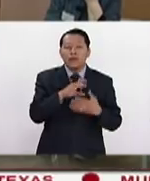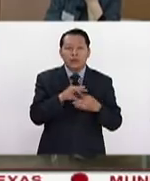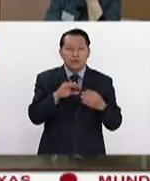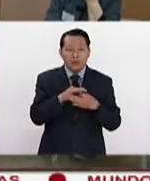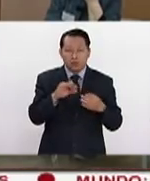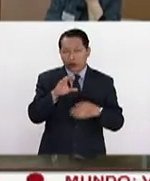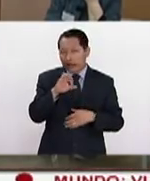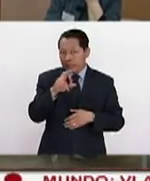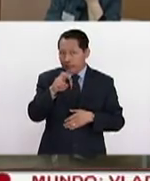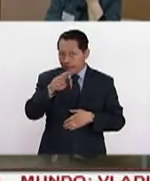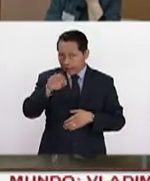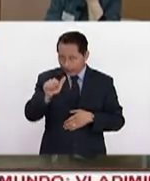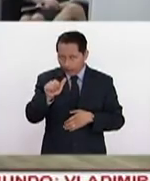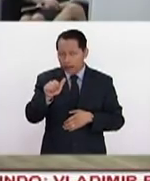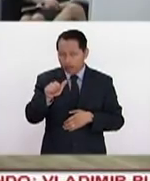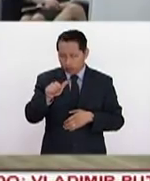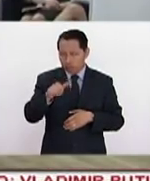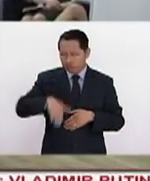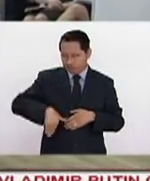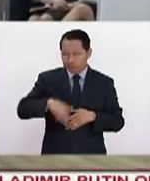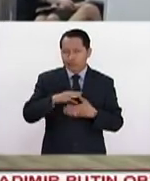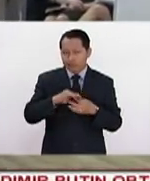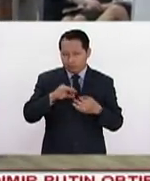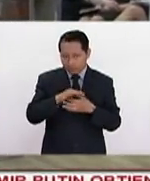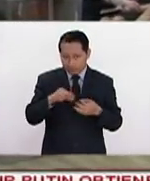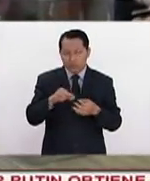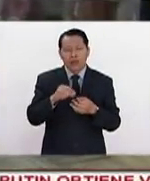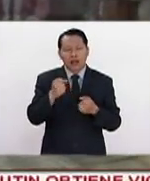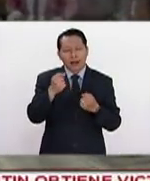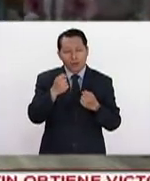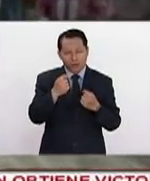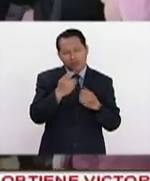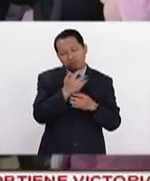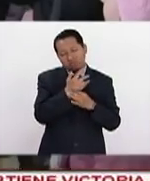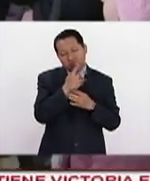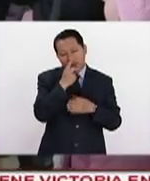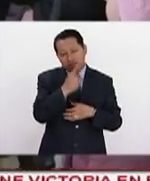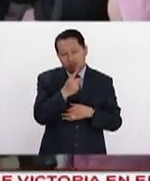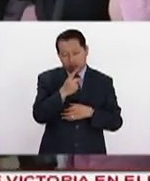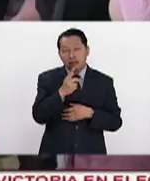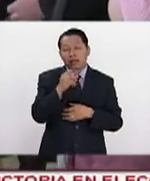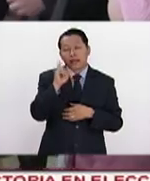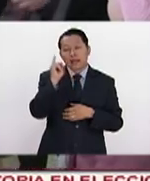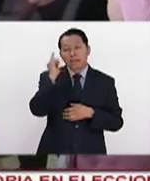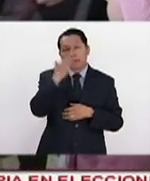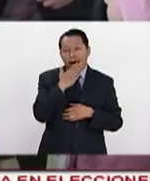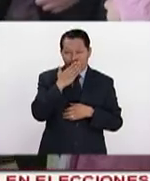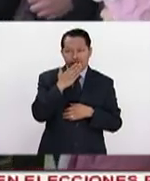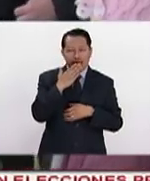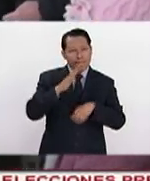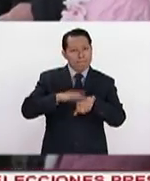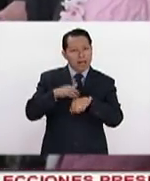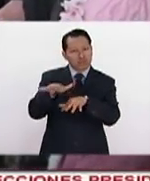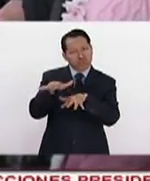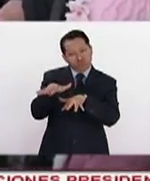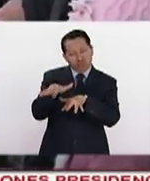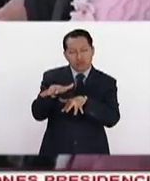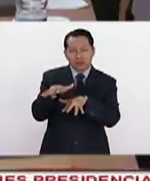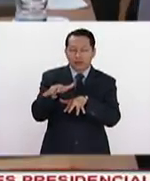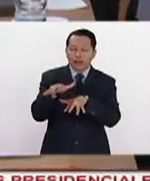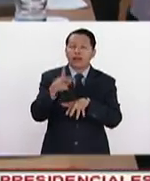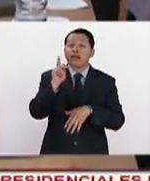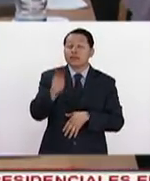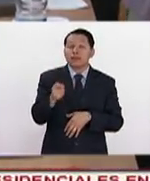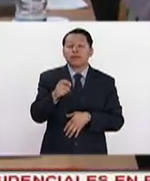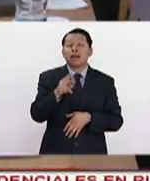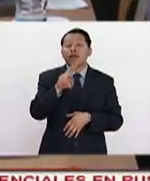de Crimea, precisamente como dice el proverbio, las imágenes dicen más que 1000 palabras. Y previo a las